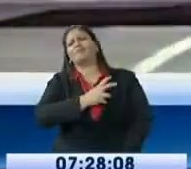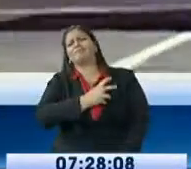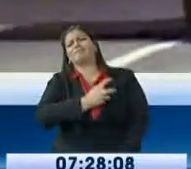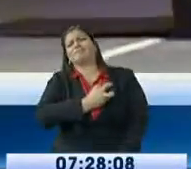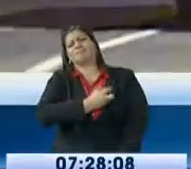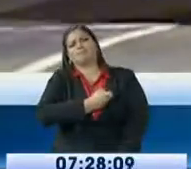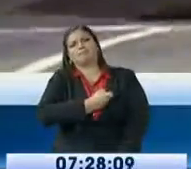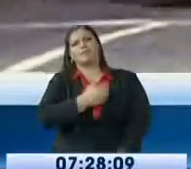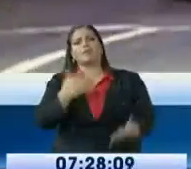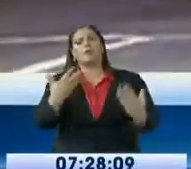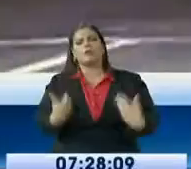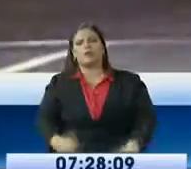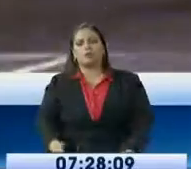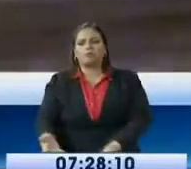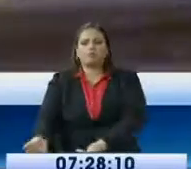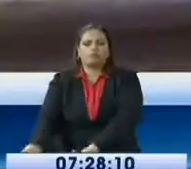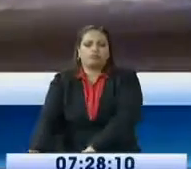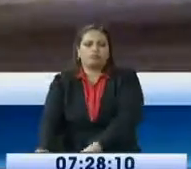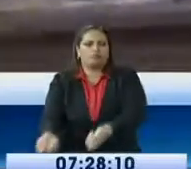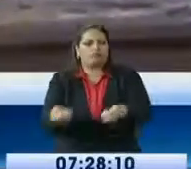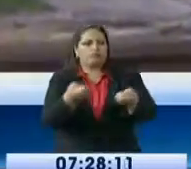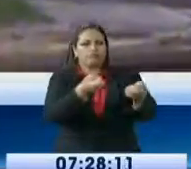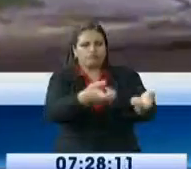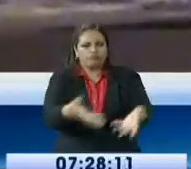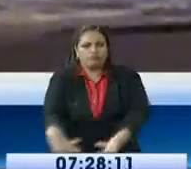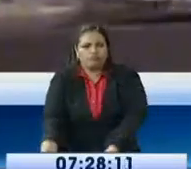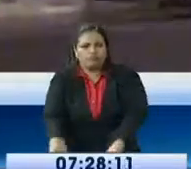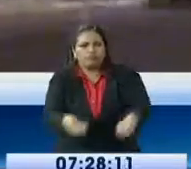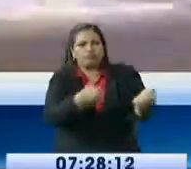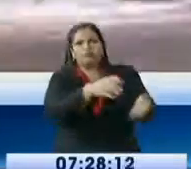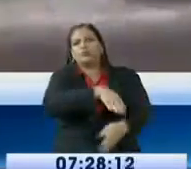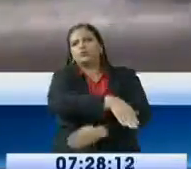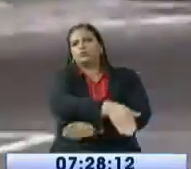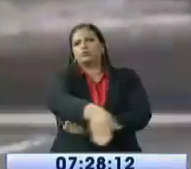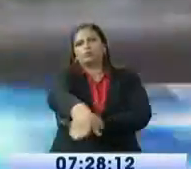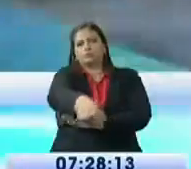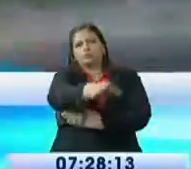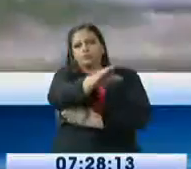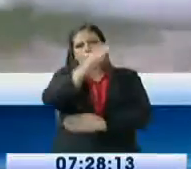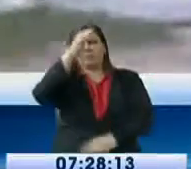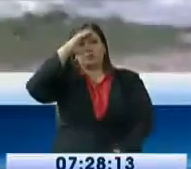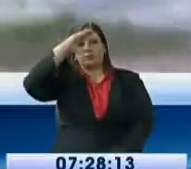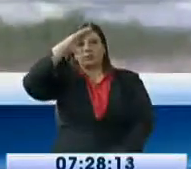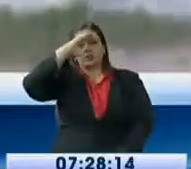el departamento forense de la policía. En Quito, informó Iván Casado.